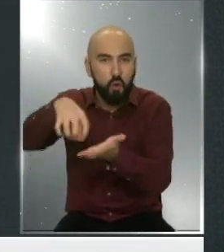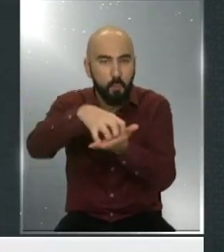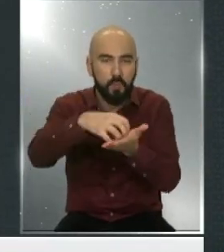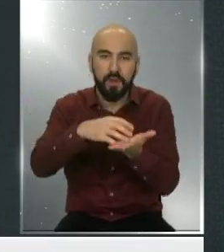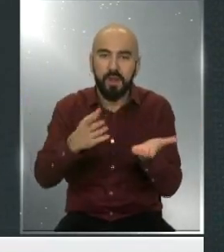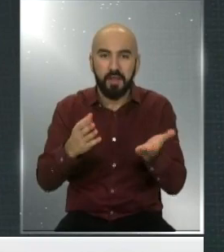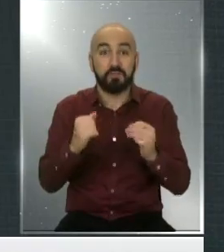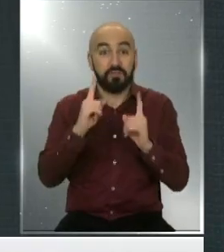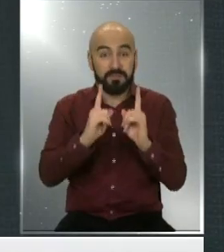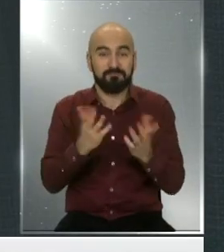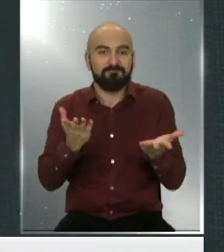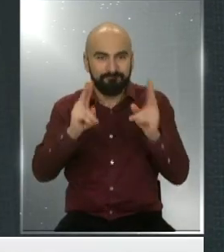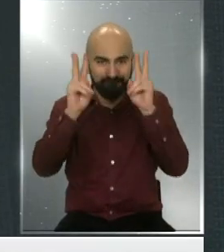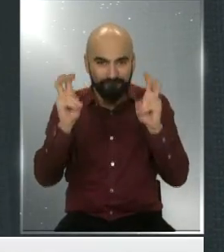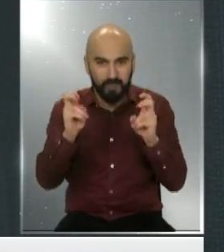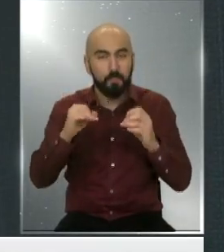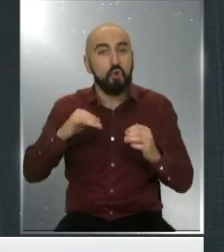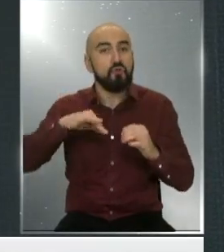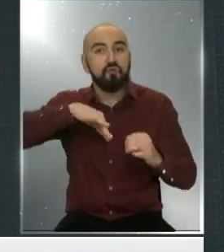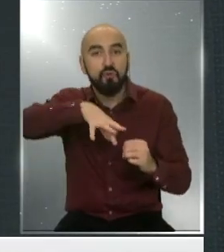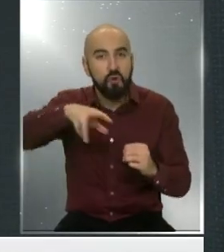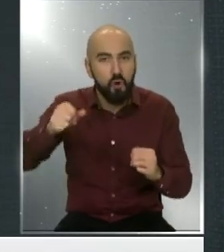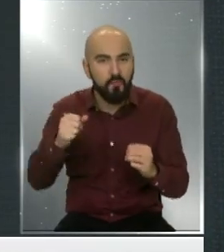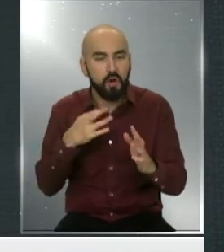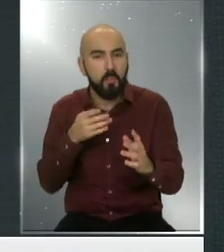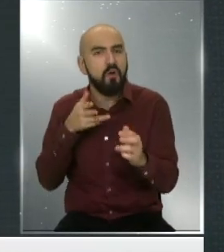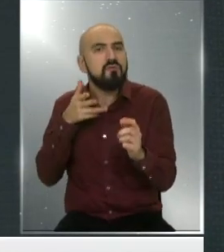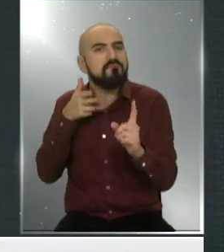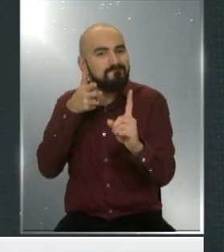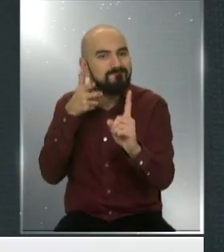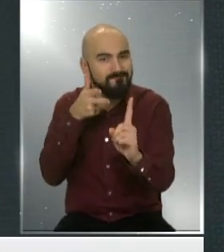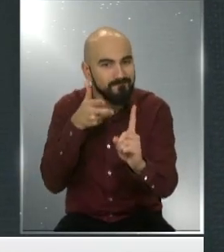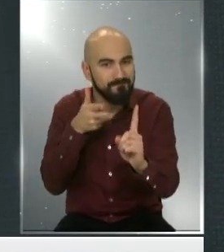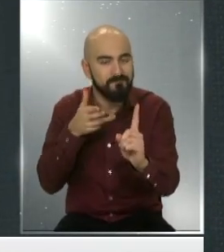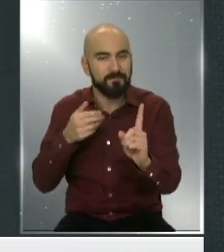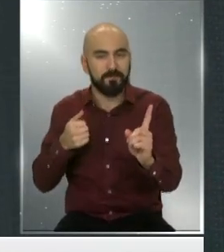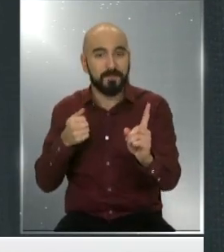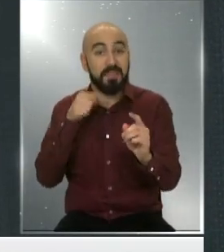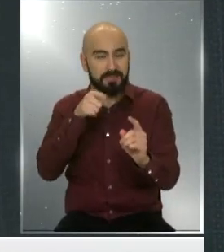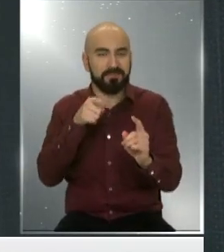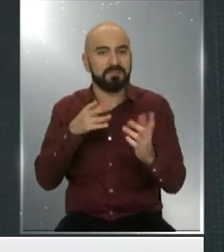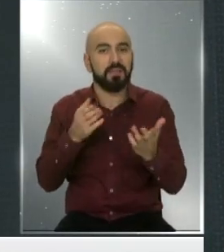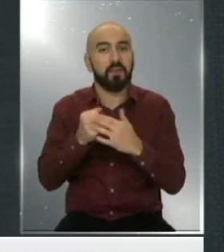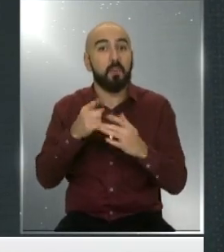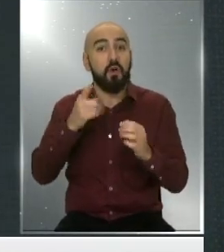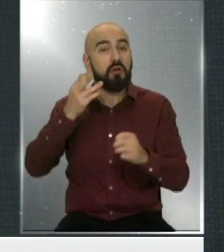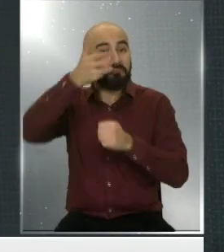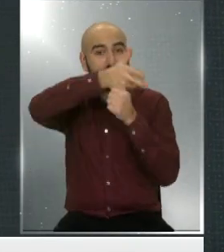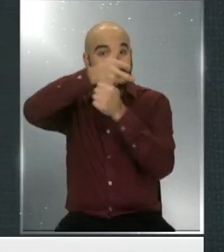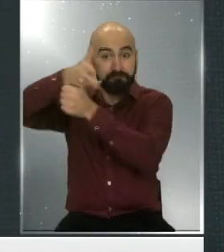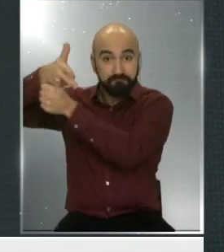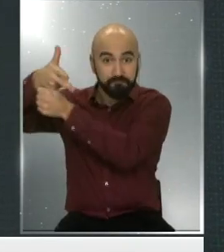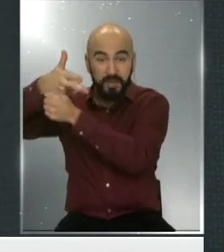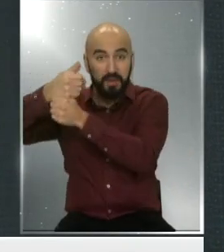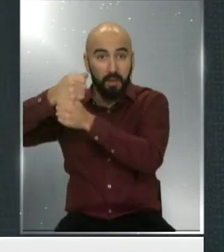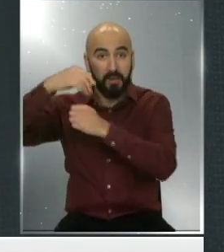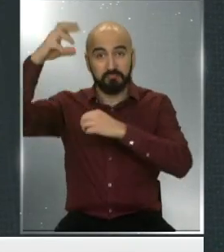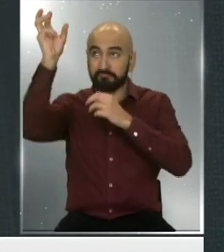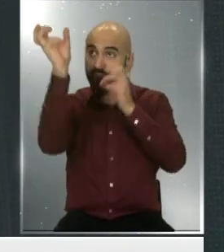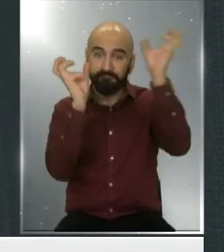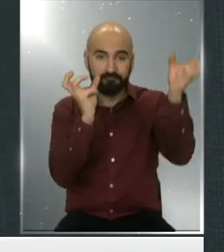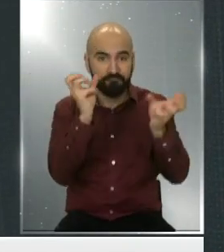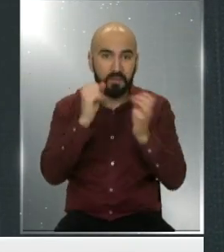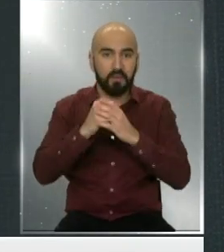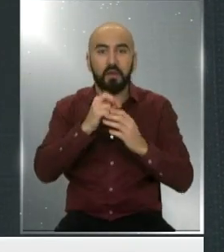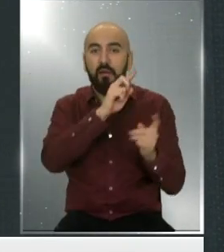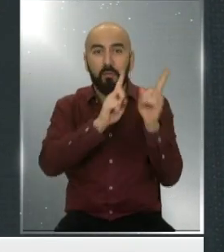con intimidación, que ha sido más recurrente durante el último mes. La instalación de cámaras de seguridad, pórticos que